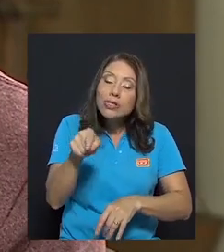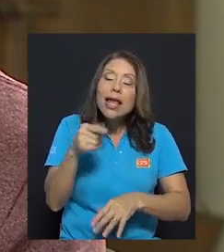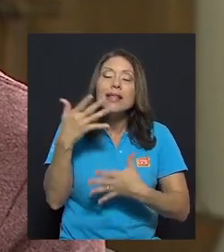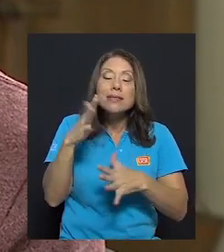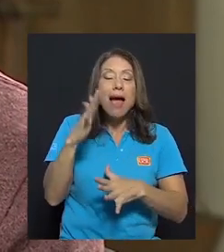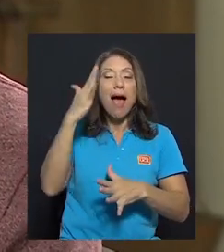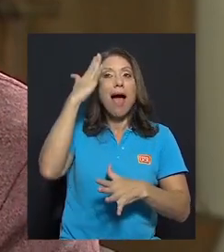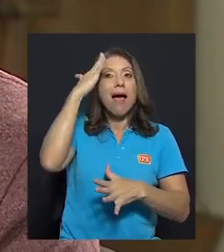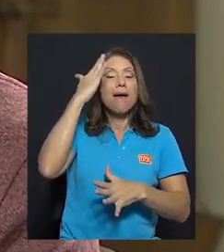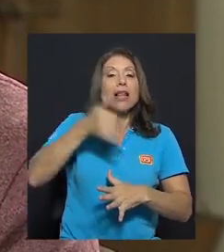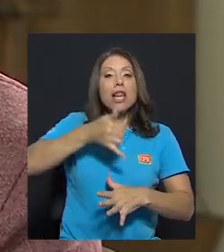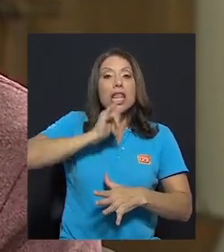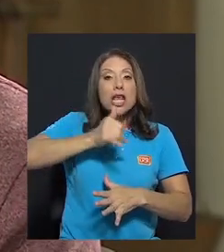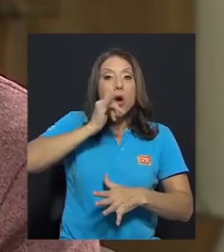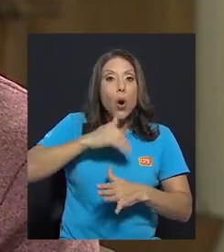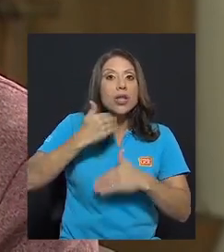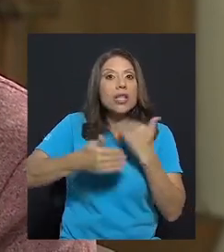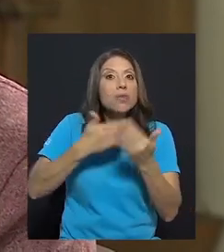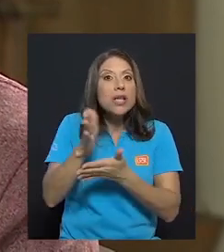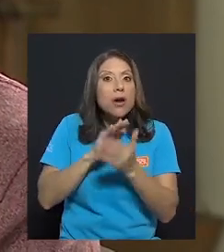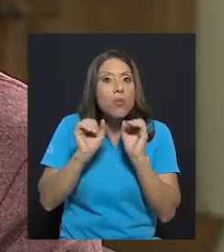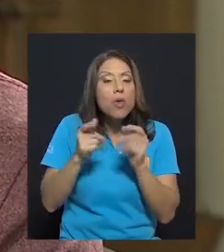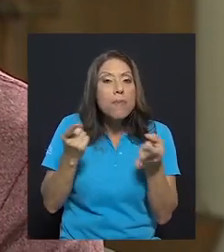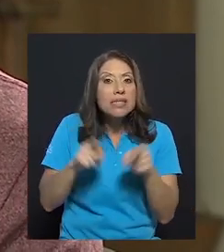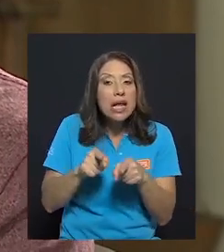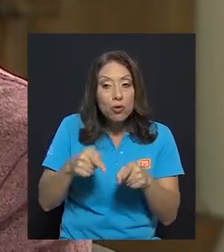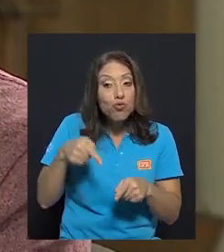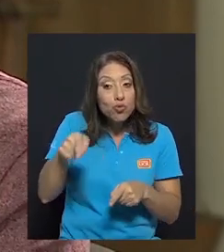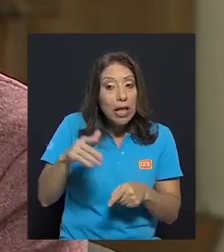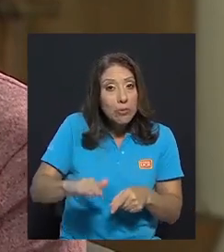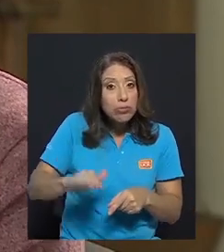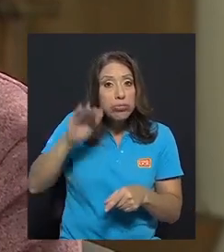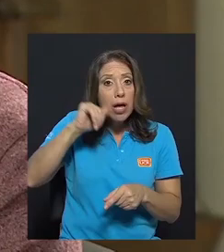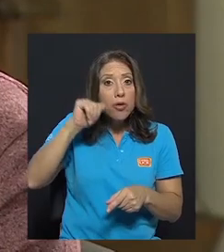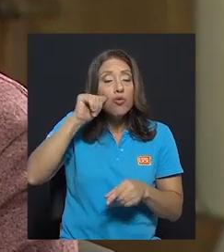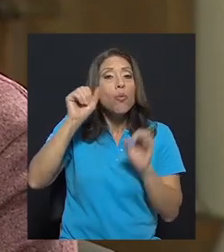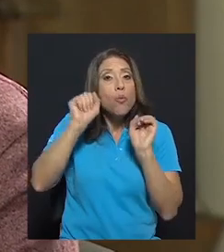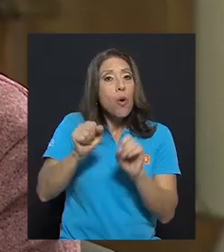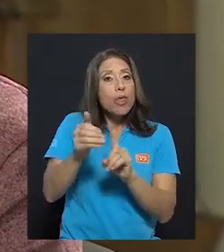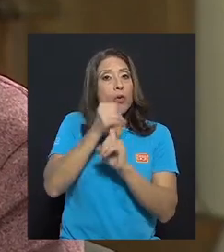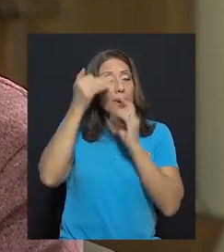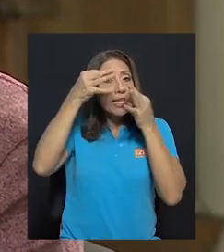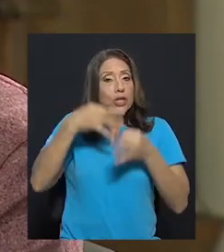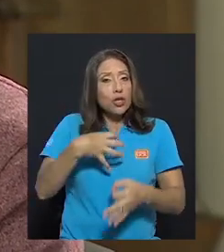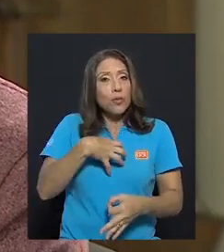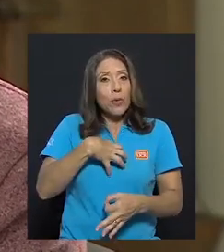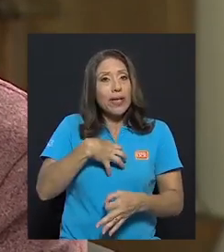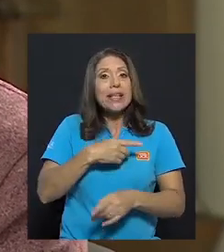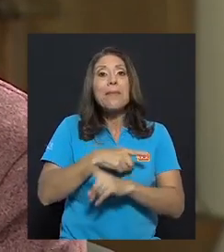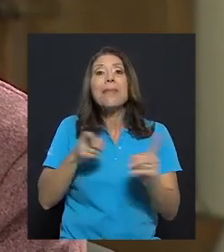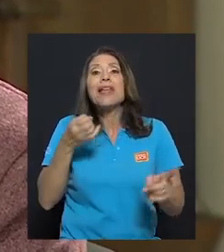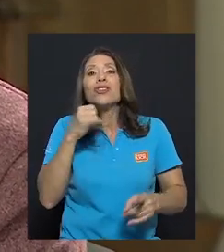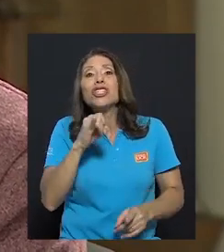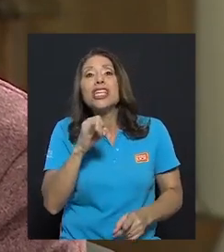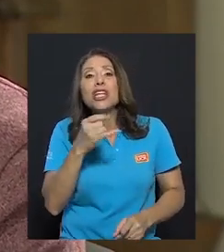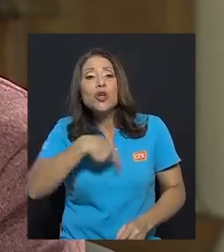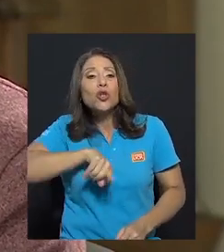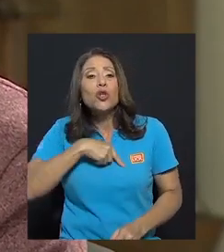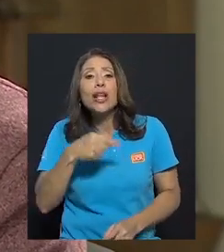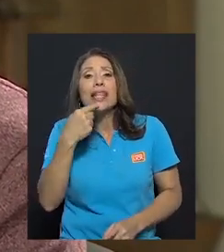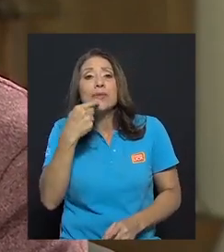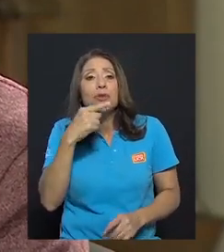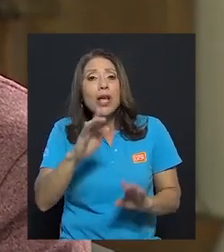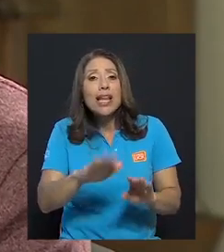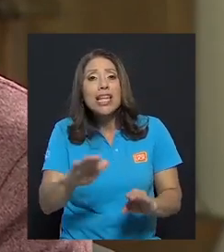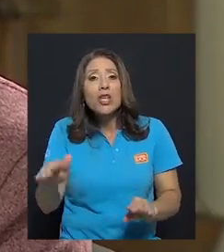tomar sus decisiones. El niño lo va a entender así, pero ¿qué pasa si al niño se le pone una máscara en donde se le dice todo eso es malo? Él va a